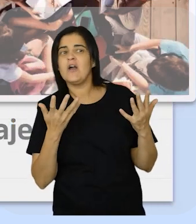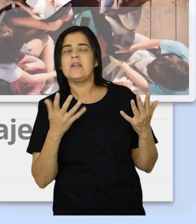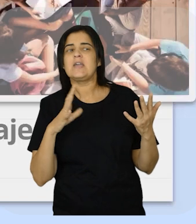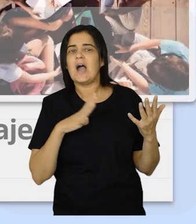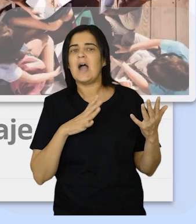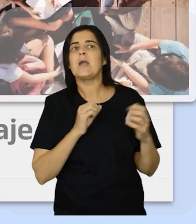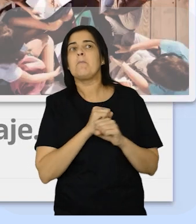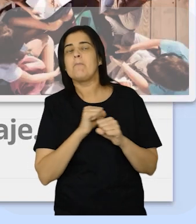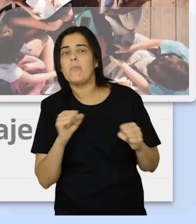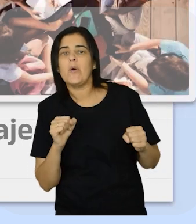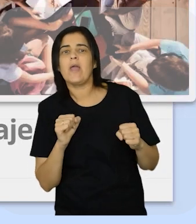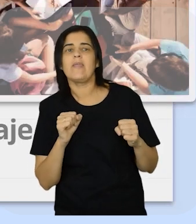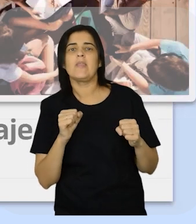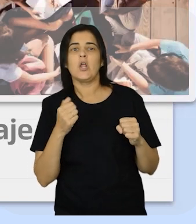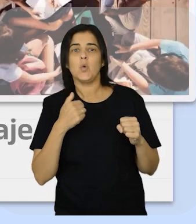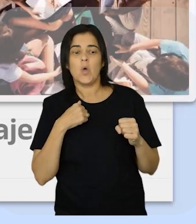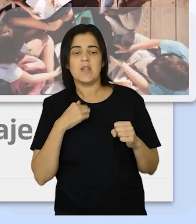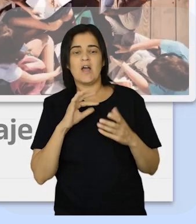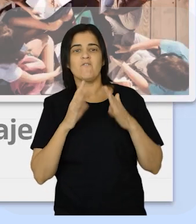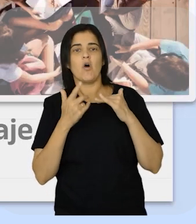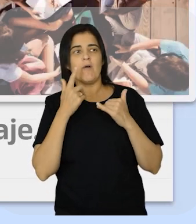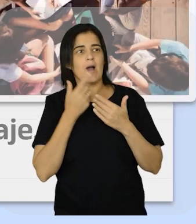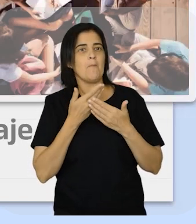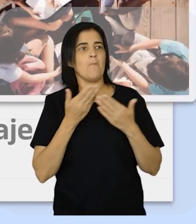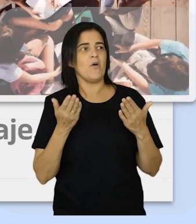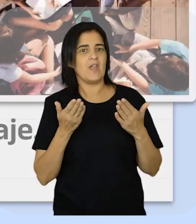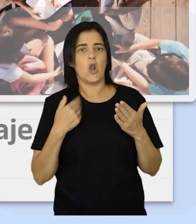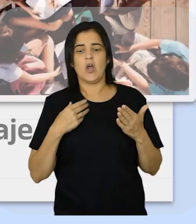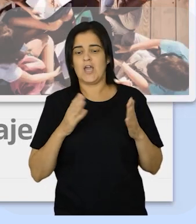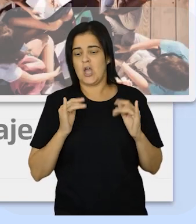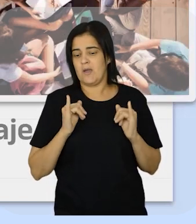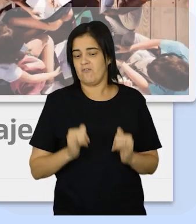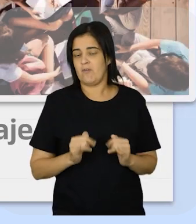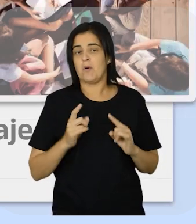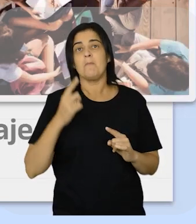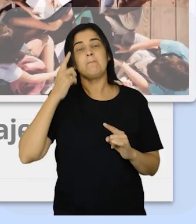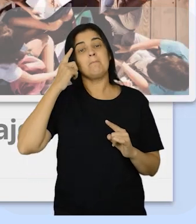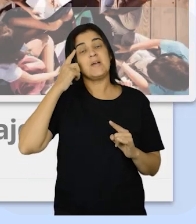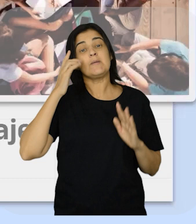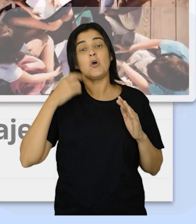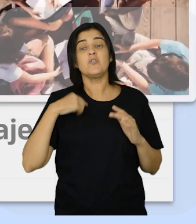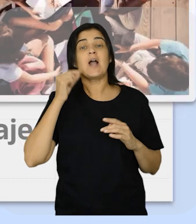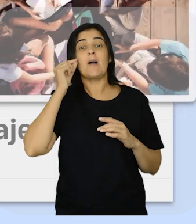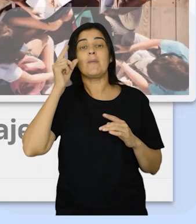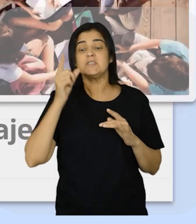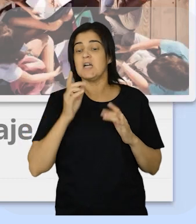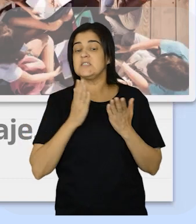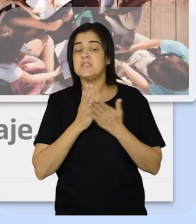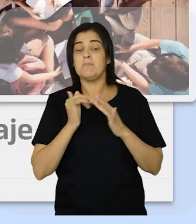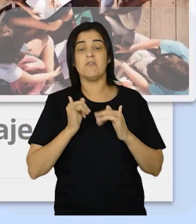o que puede afectar nuestro status quo, porque pensamos que nuestra capacidad es